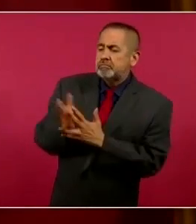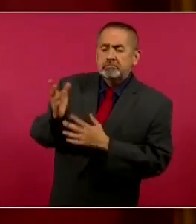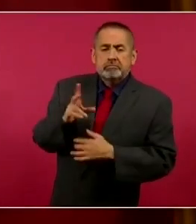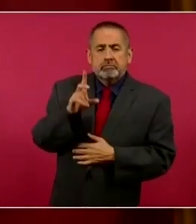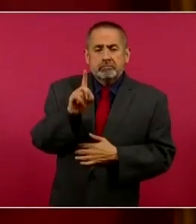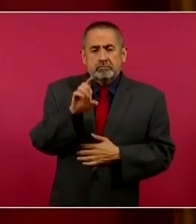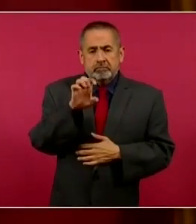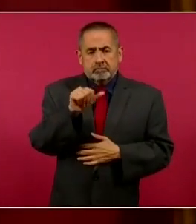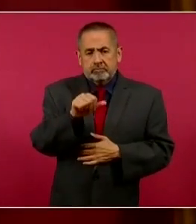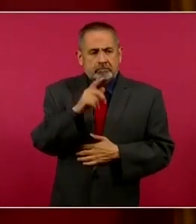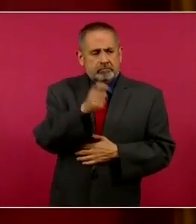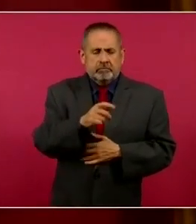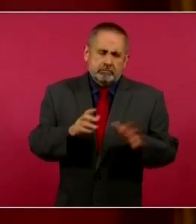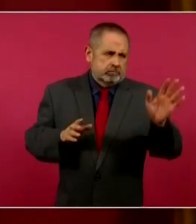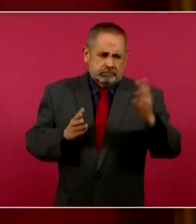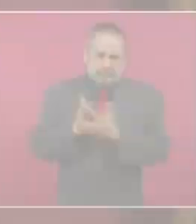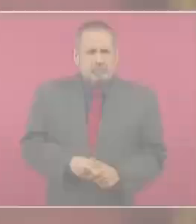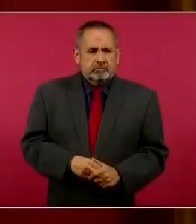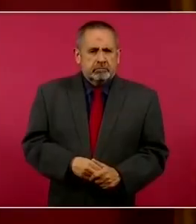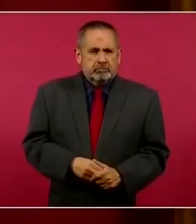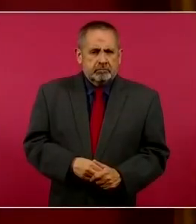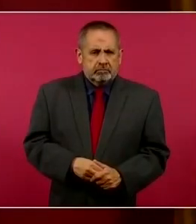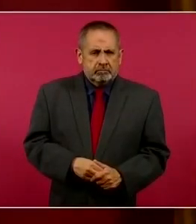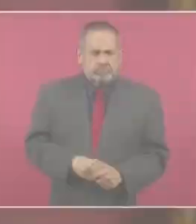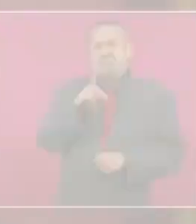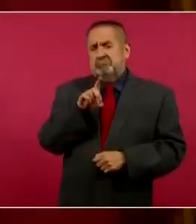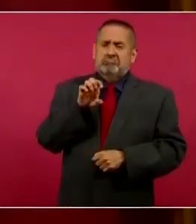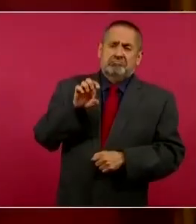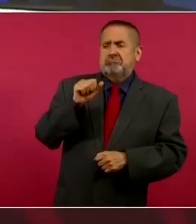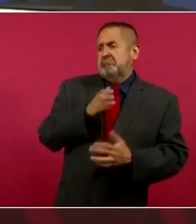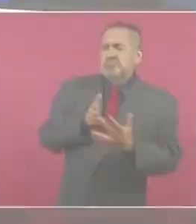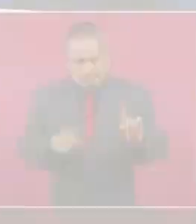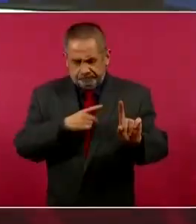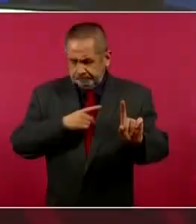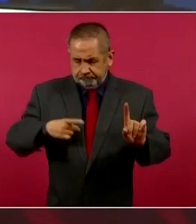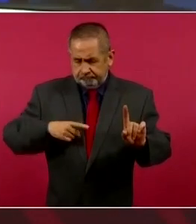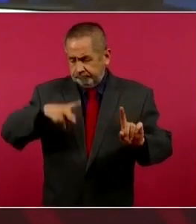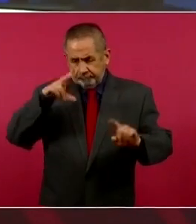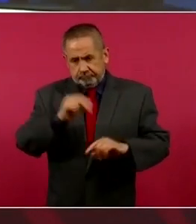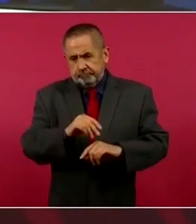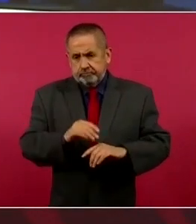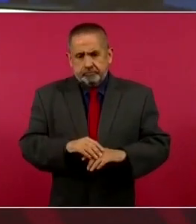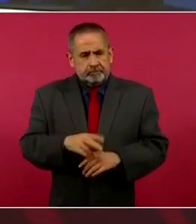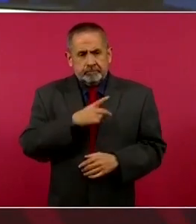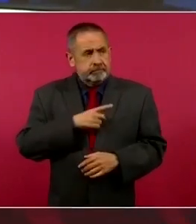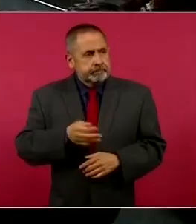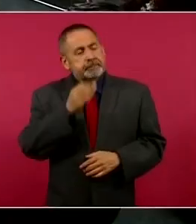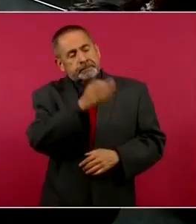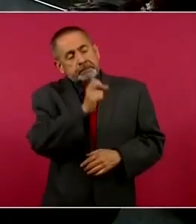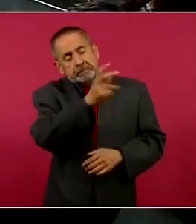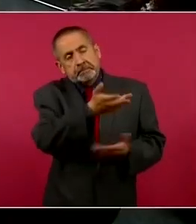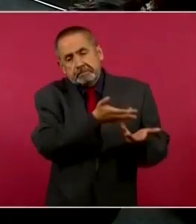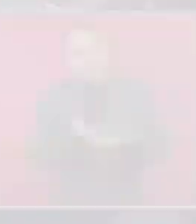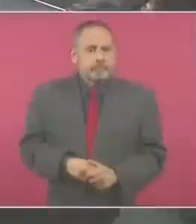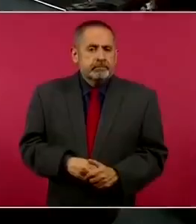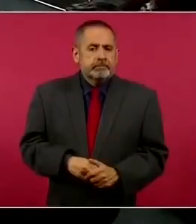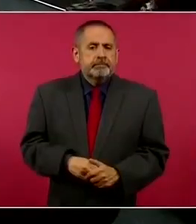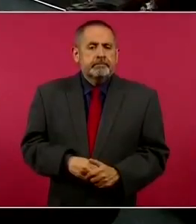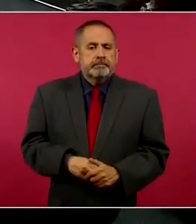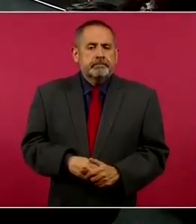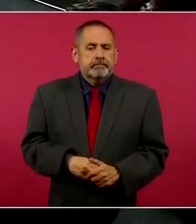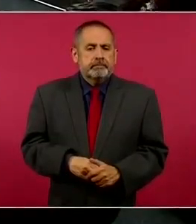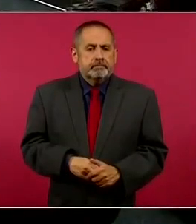una intromisión Abusiva prepotente que no debe de aceptarse bajo ningún motivo